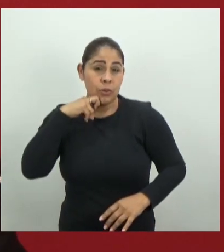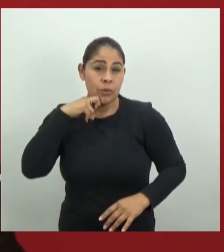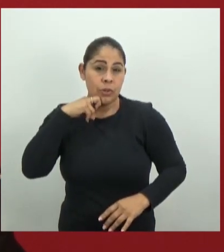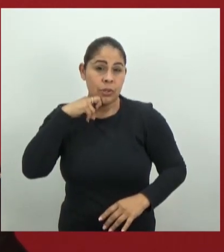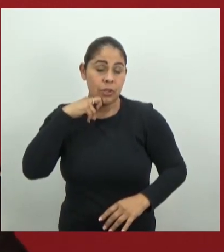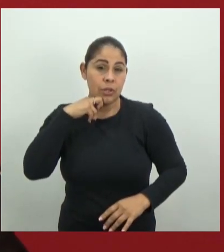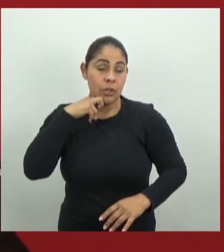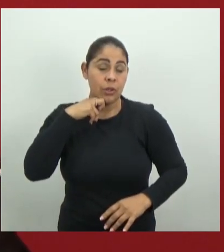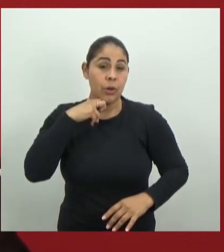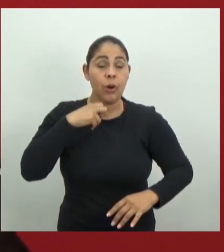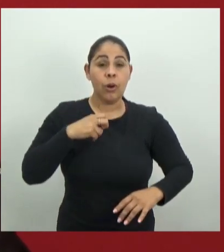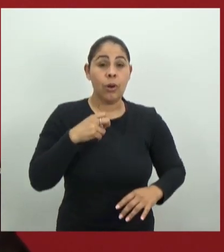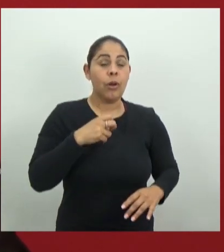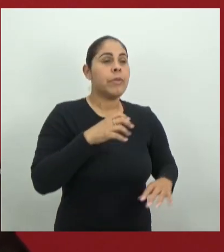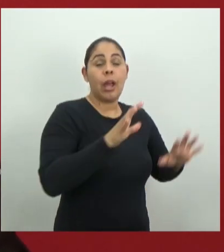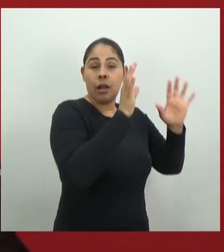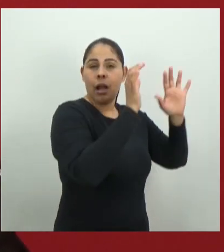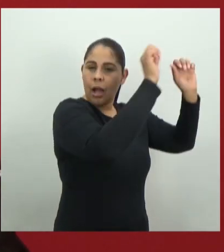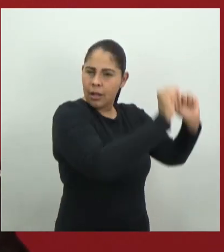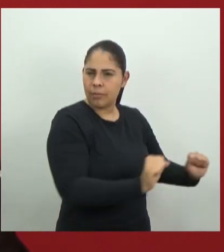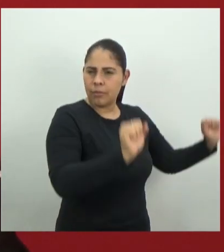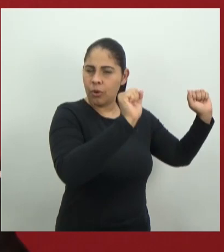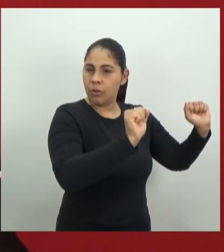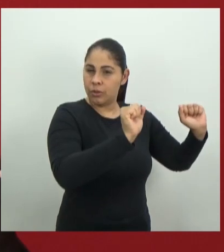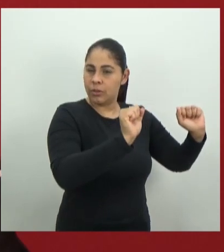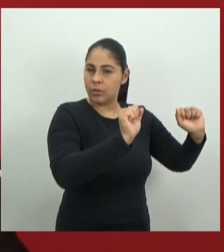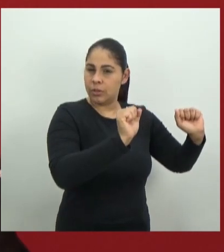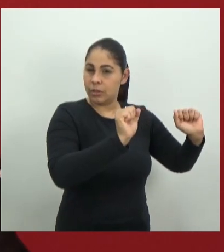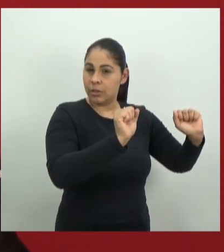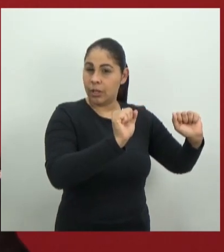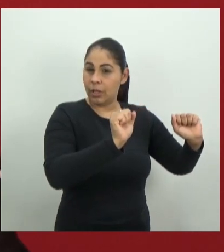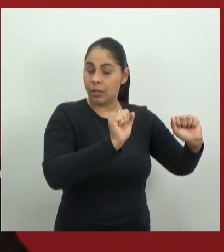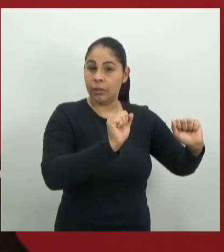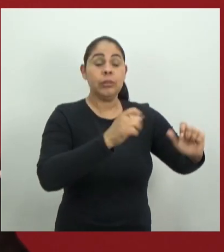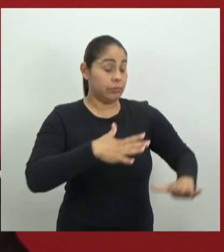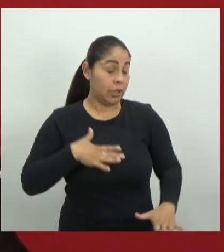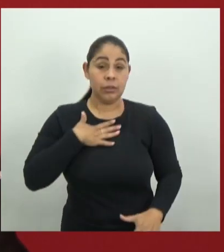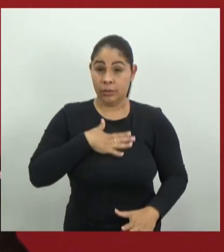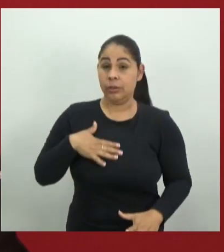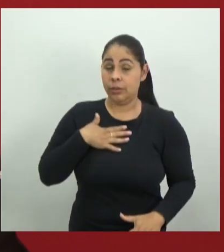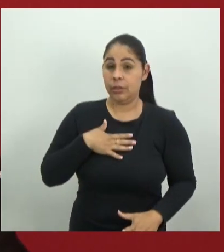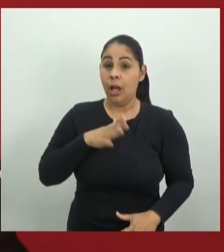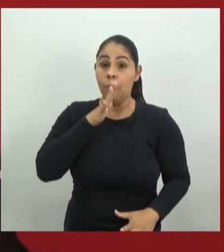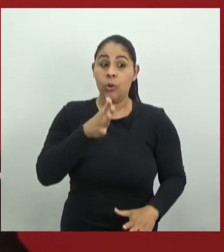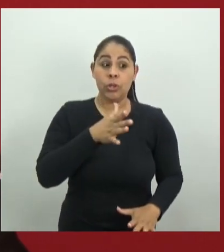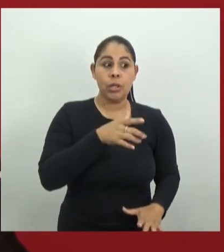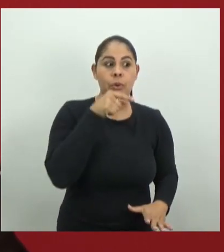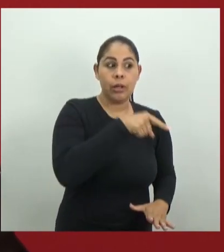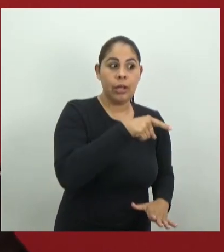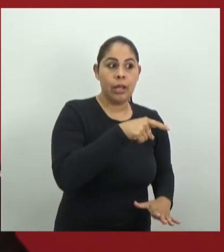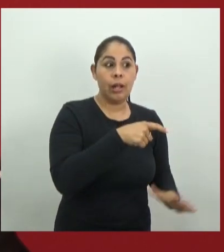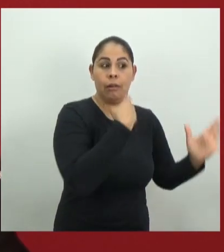los mandamientos, él recibió la Torá, los mandamientos, la ley.